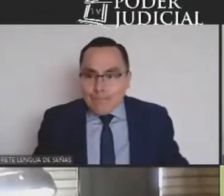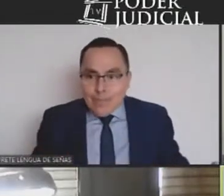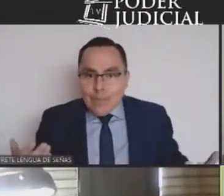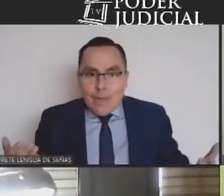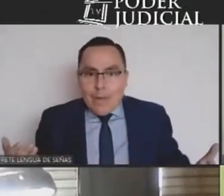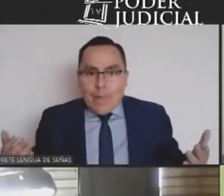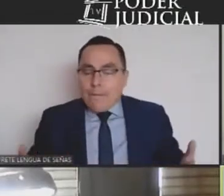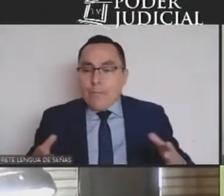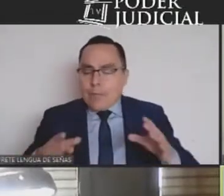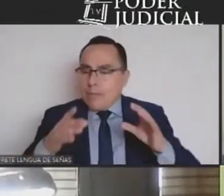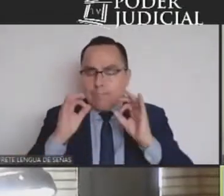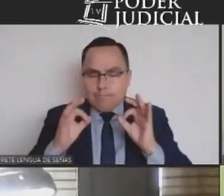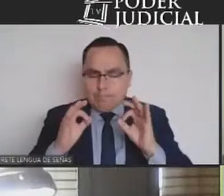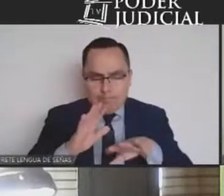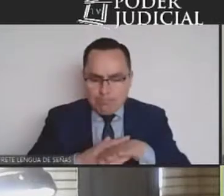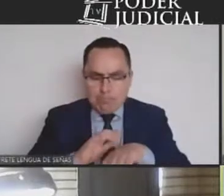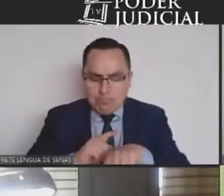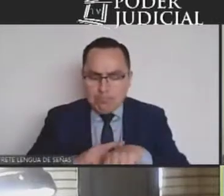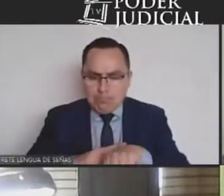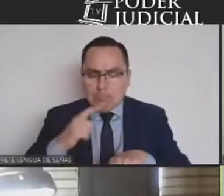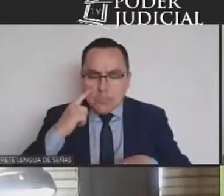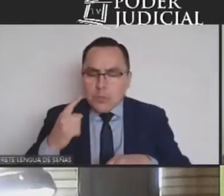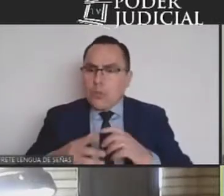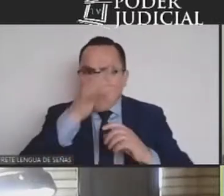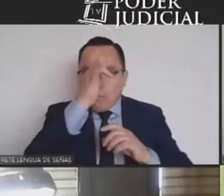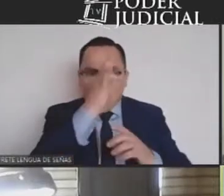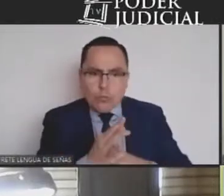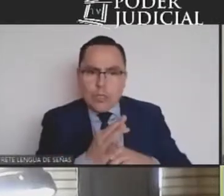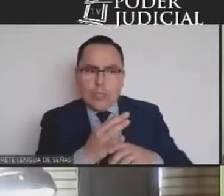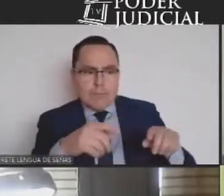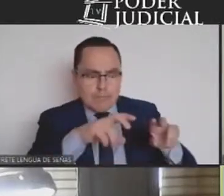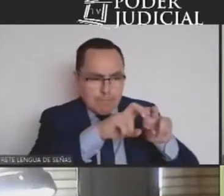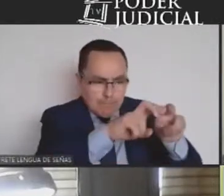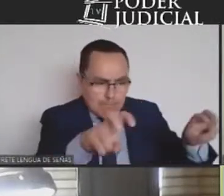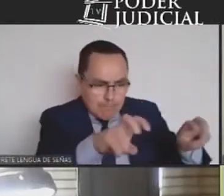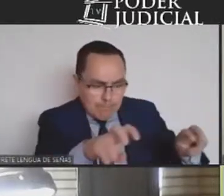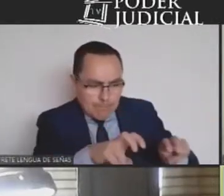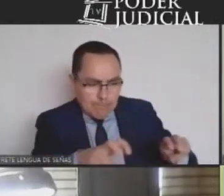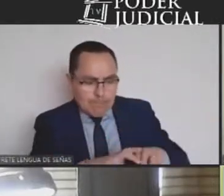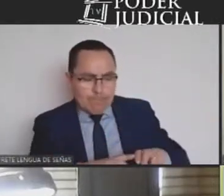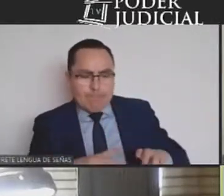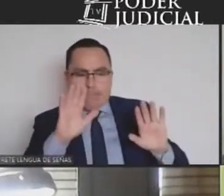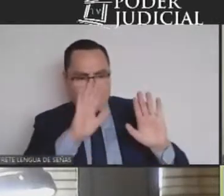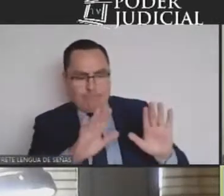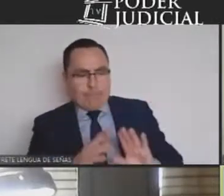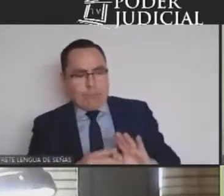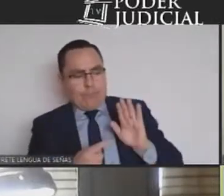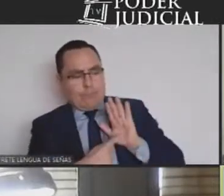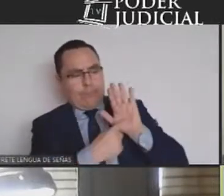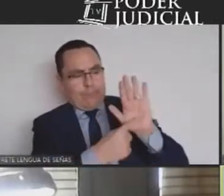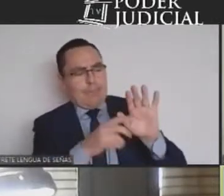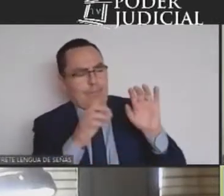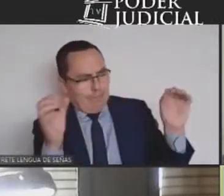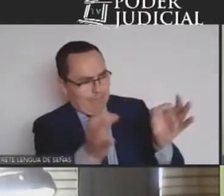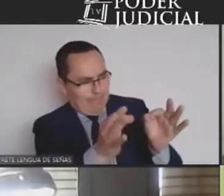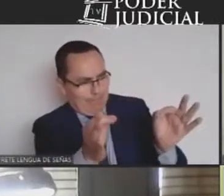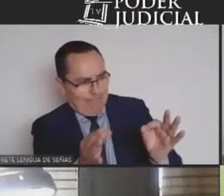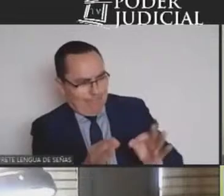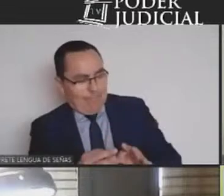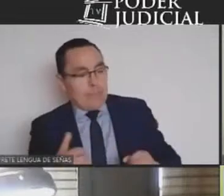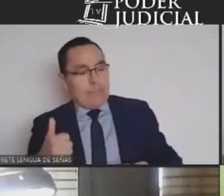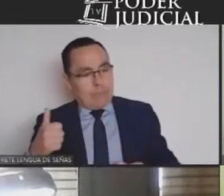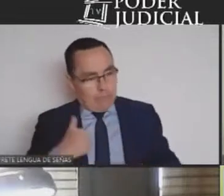de dedicar tiempo, funcionarios, a que las herramientas de que disponemos sean